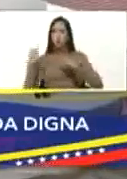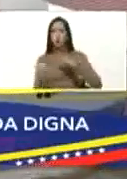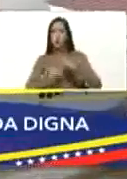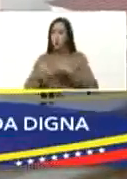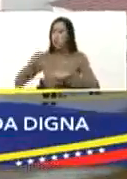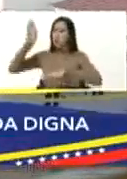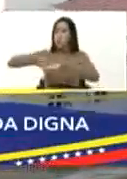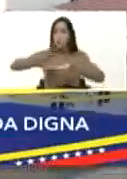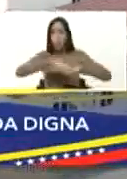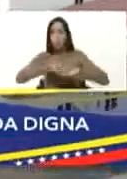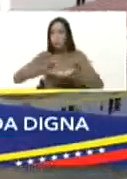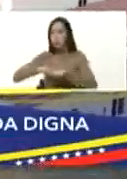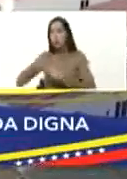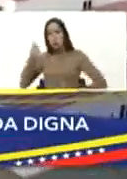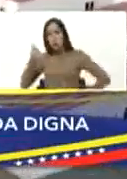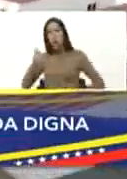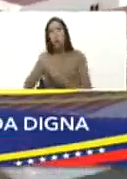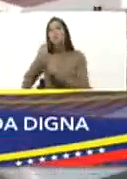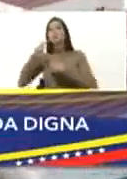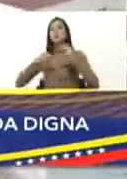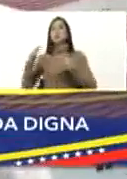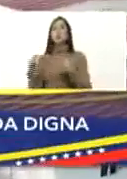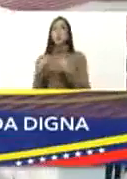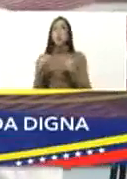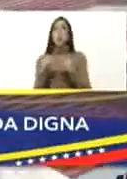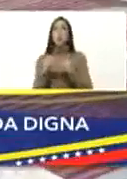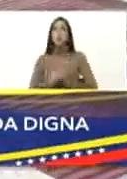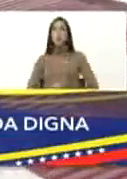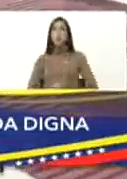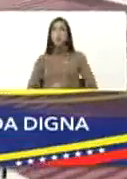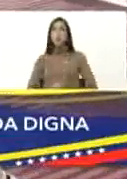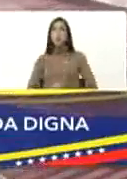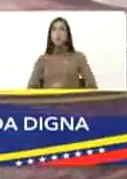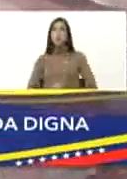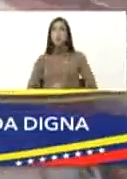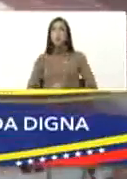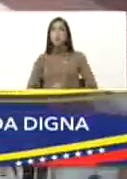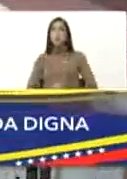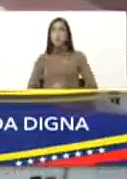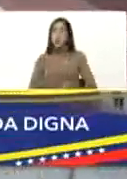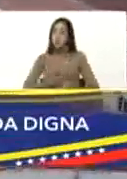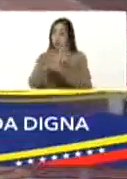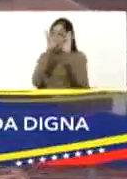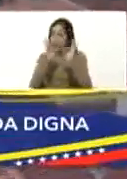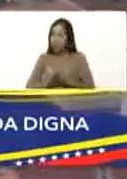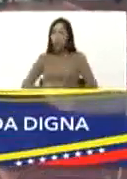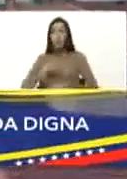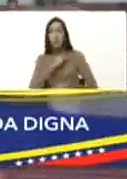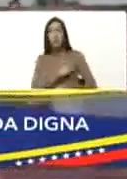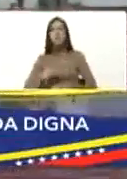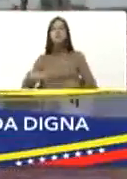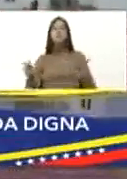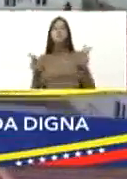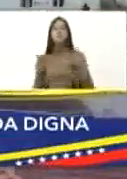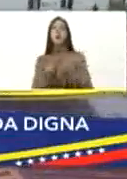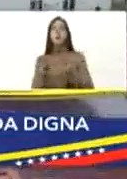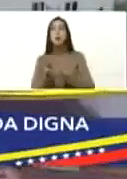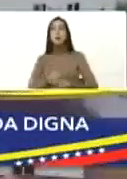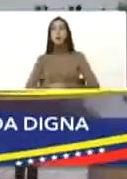ponerle meta a cada institución para la construcción de vivienda. Es lo que llaman los vértices de la Gran Misión Vivienda Venezuela.